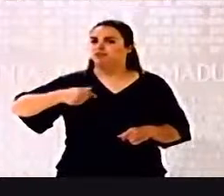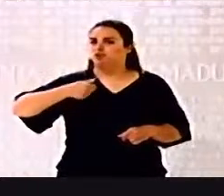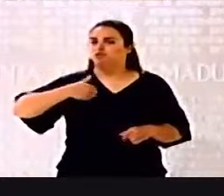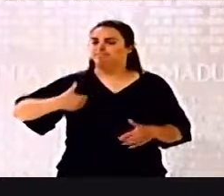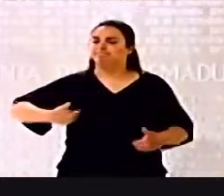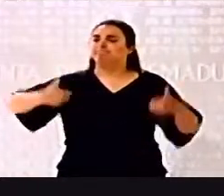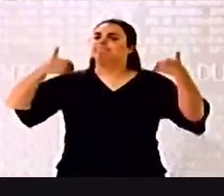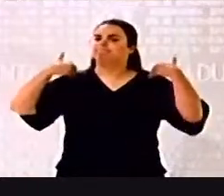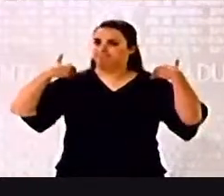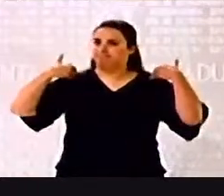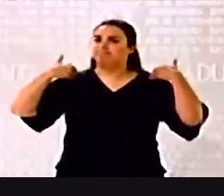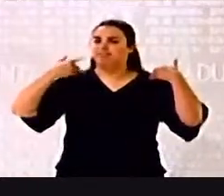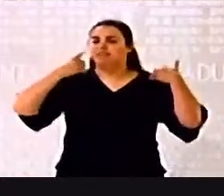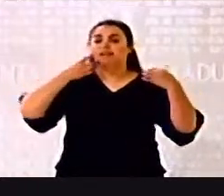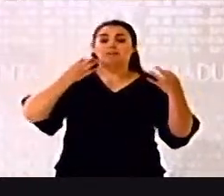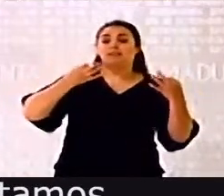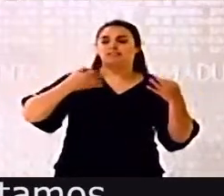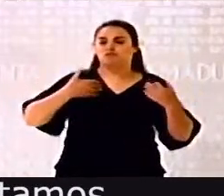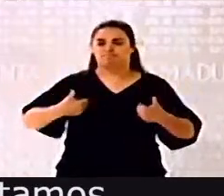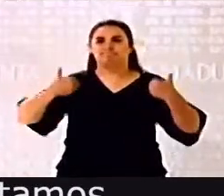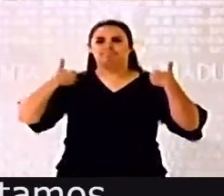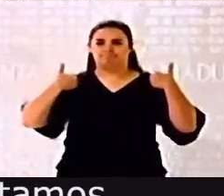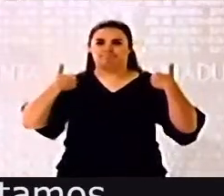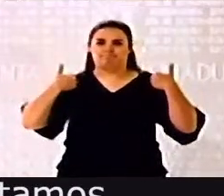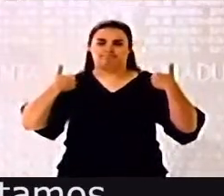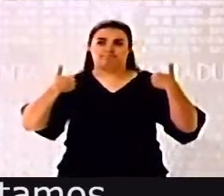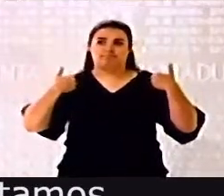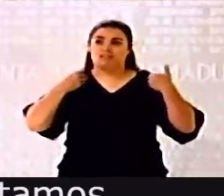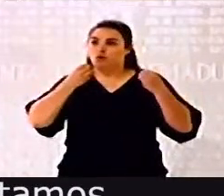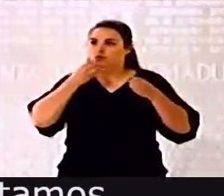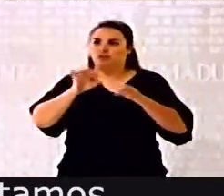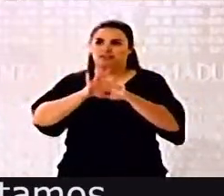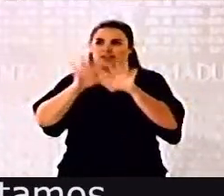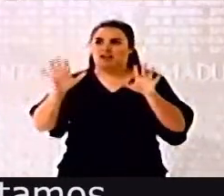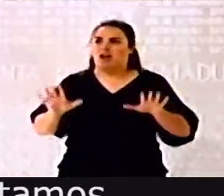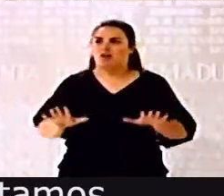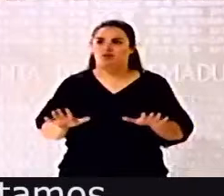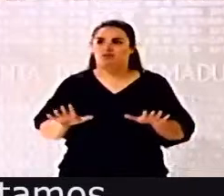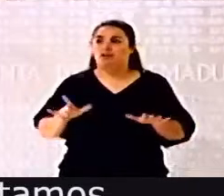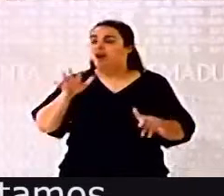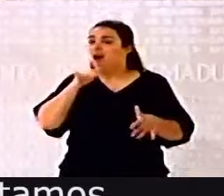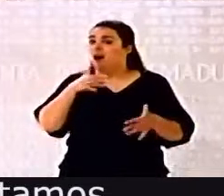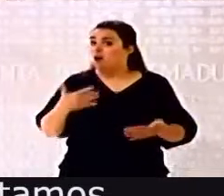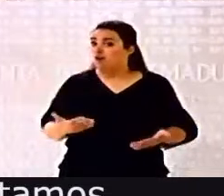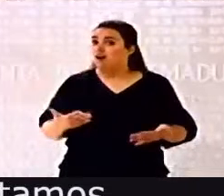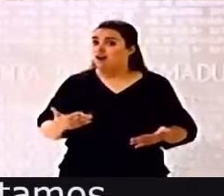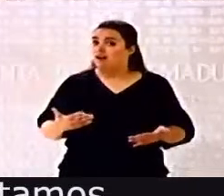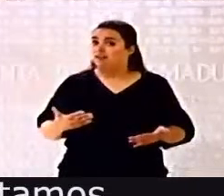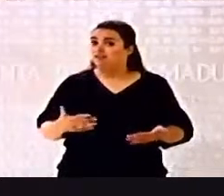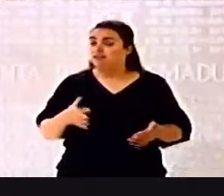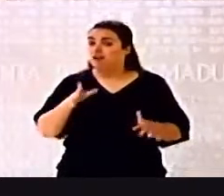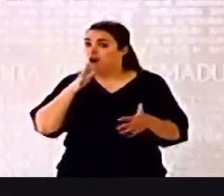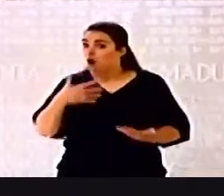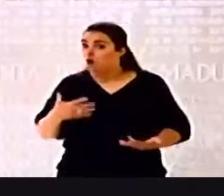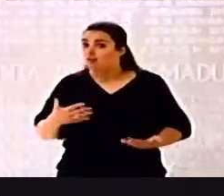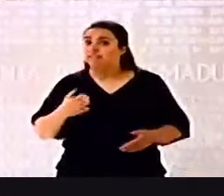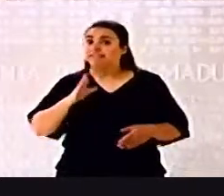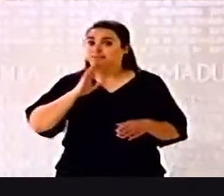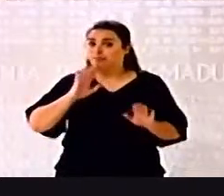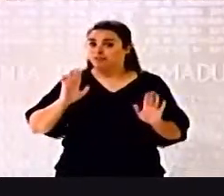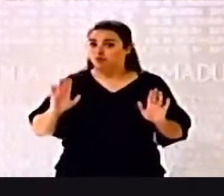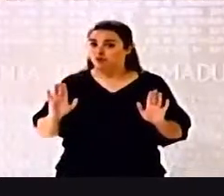ocupados de lo que está pasando. Y, evidentemente, en este momento, de